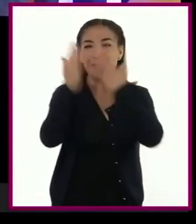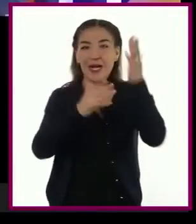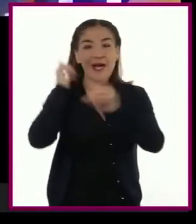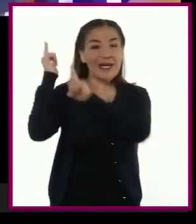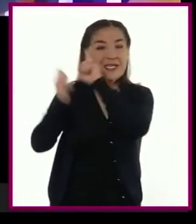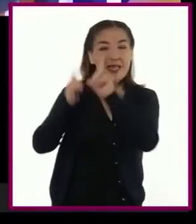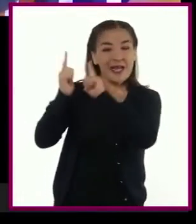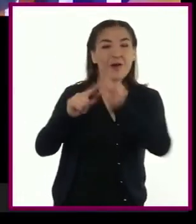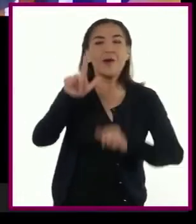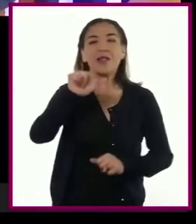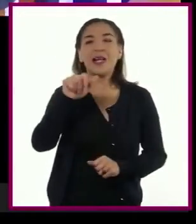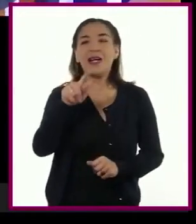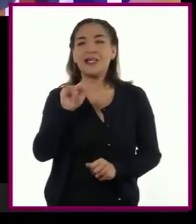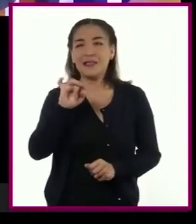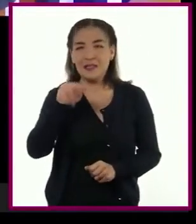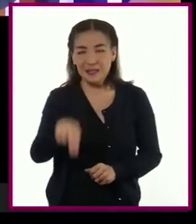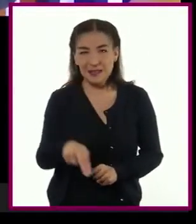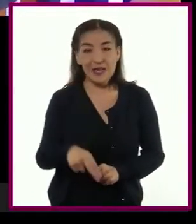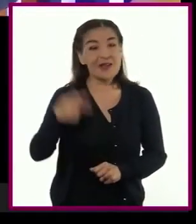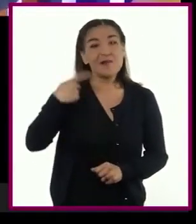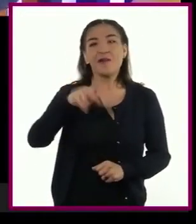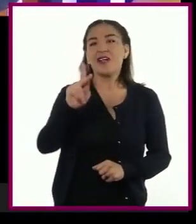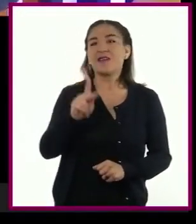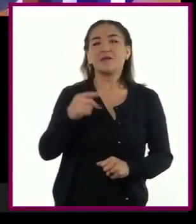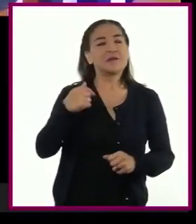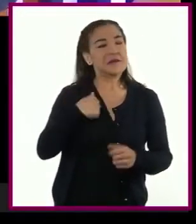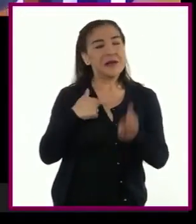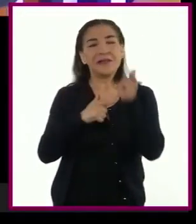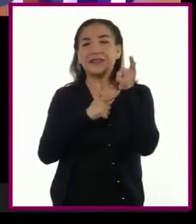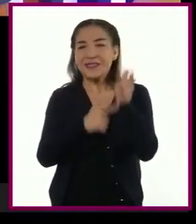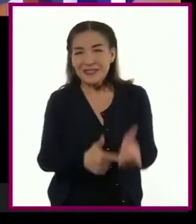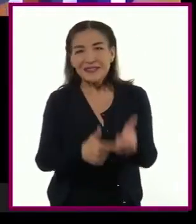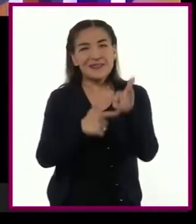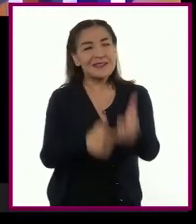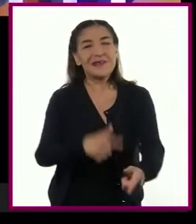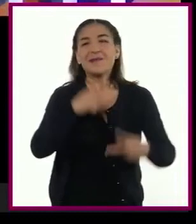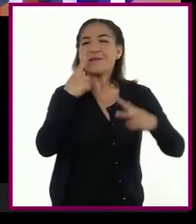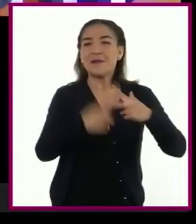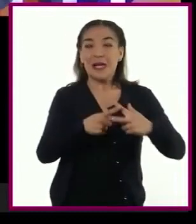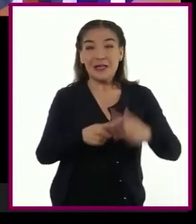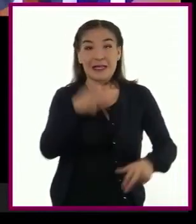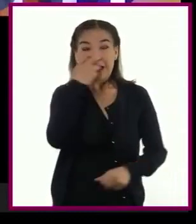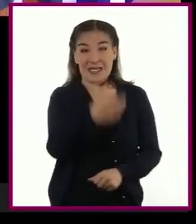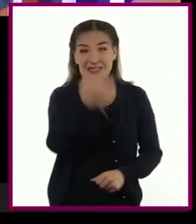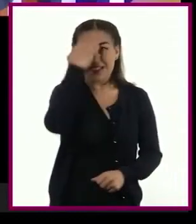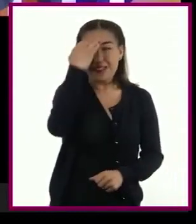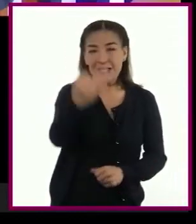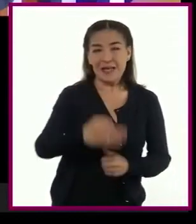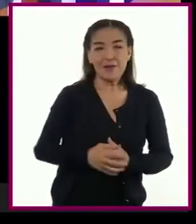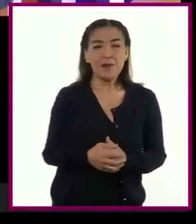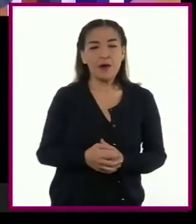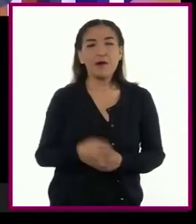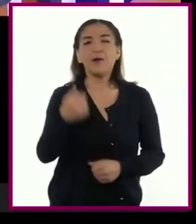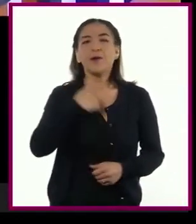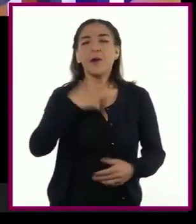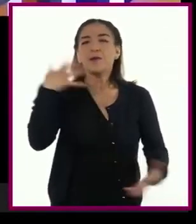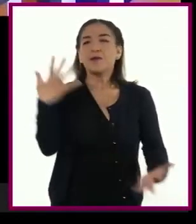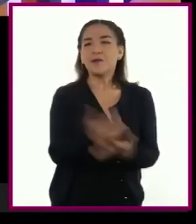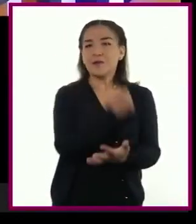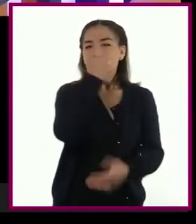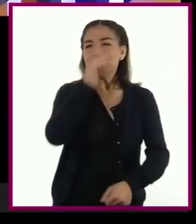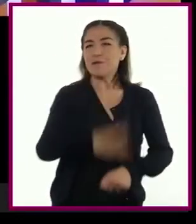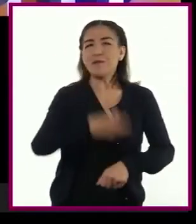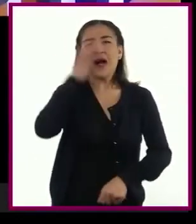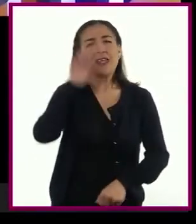griego. Sin embargo, nunca dejé las matemáticas y fue por esa época cuando logré una de mis